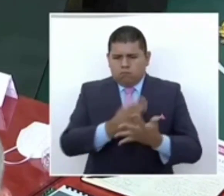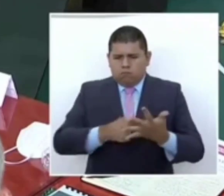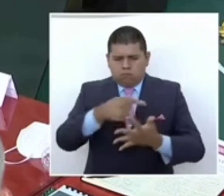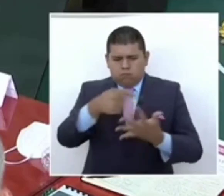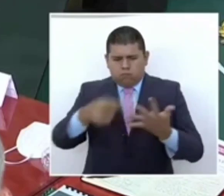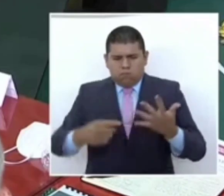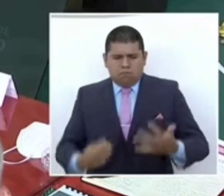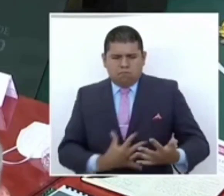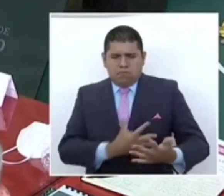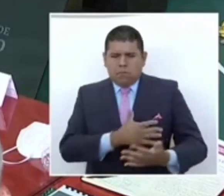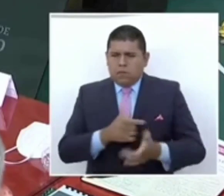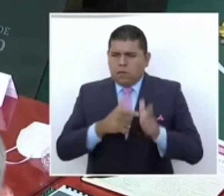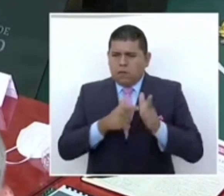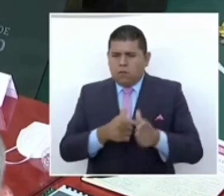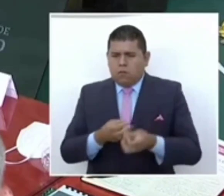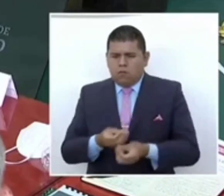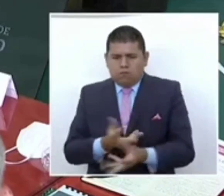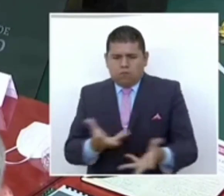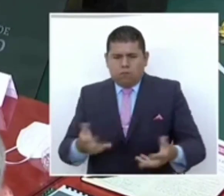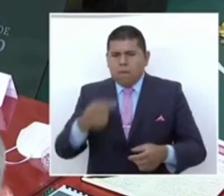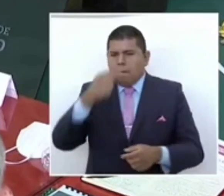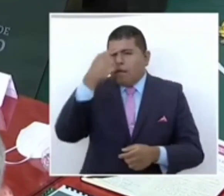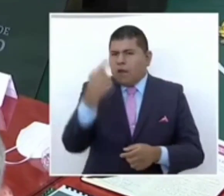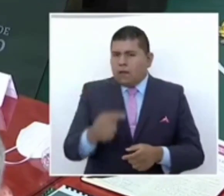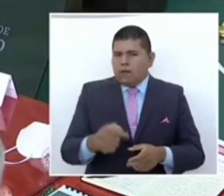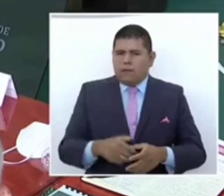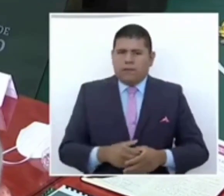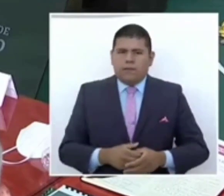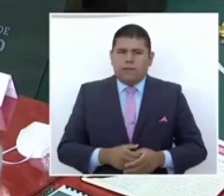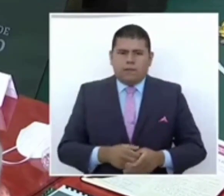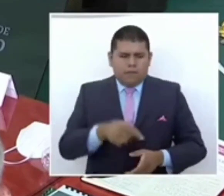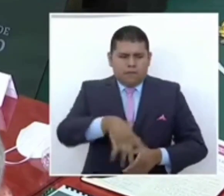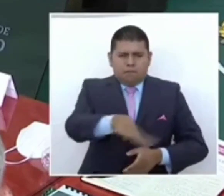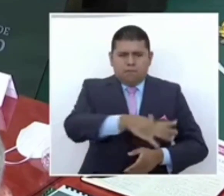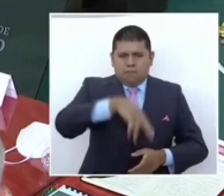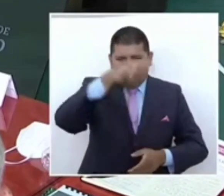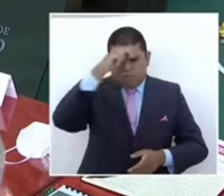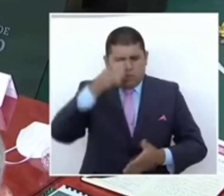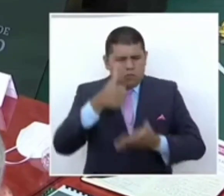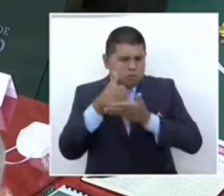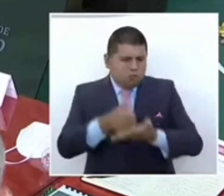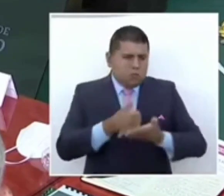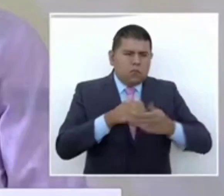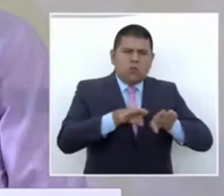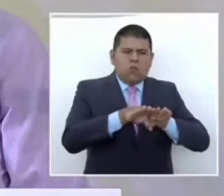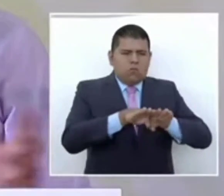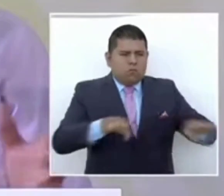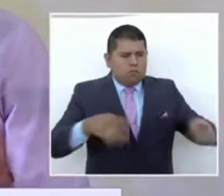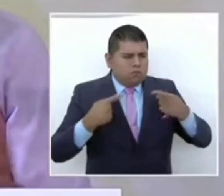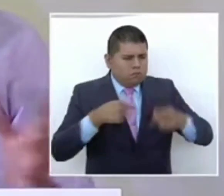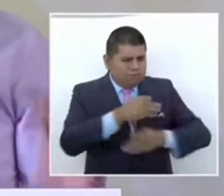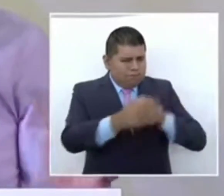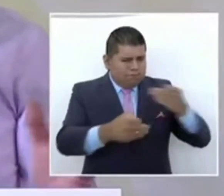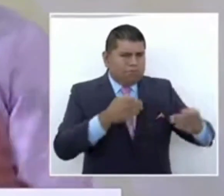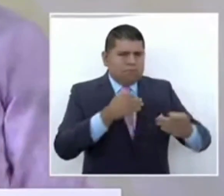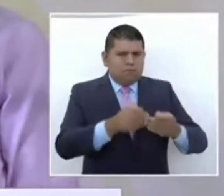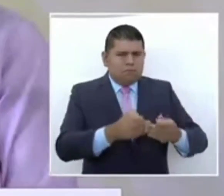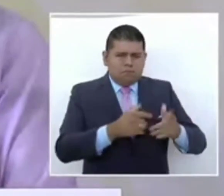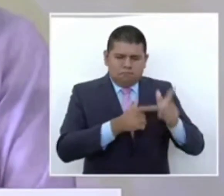bienestar para seguir ayudando en Nayarit a todos. Puedo